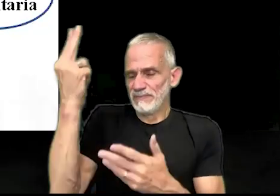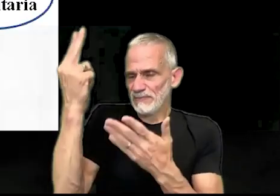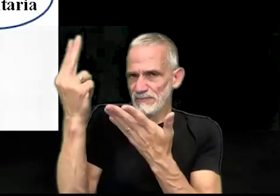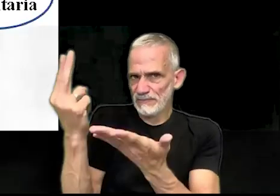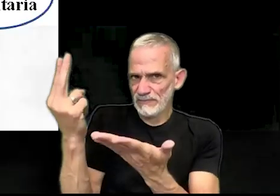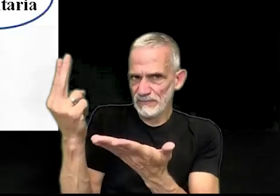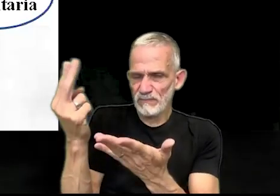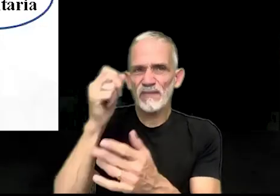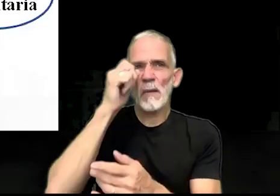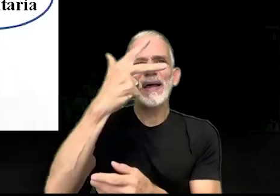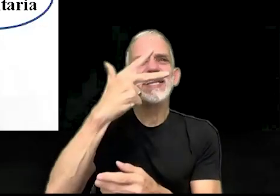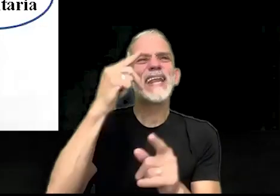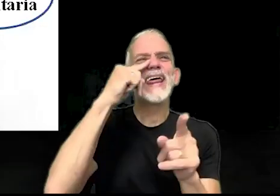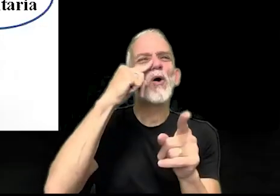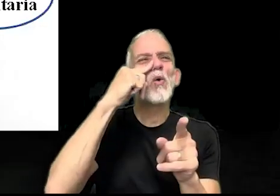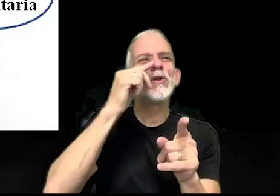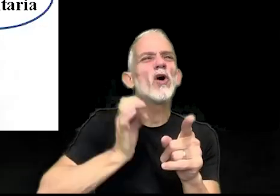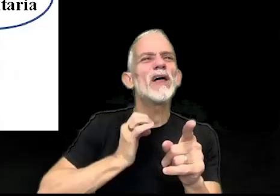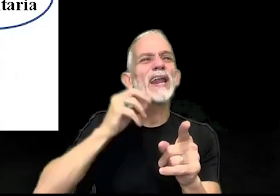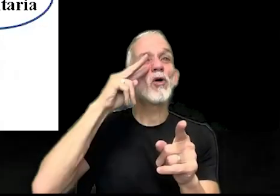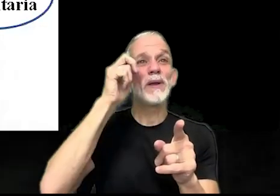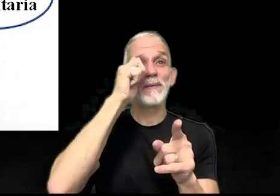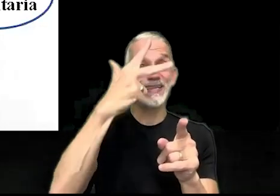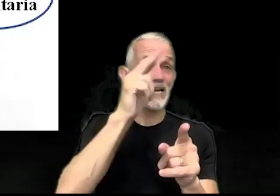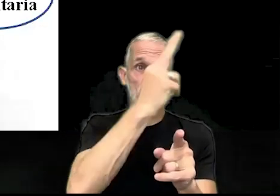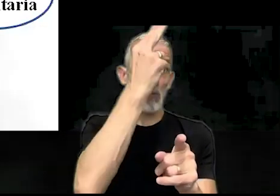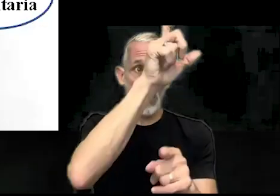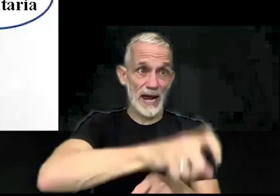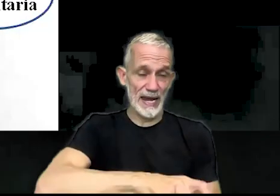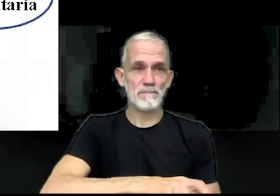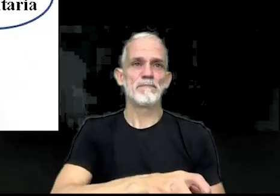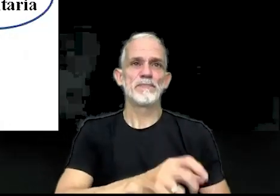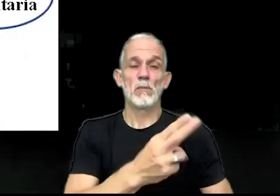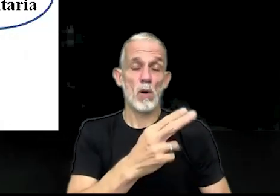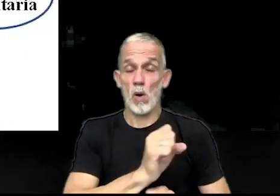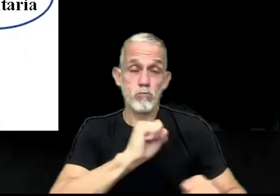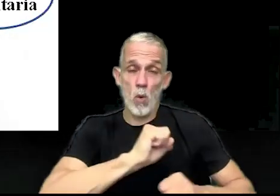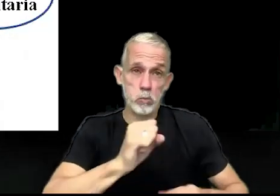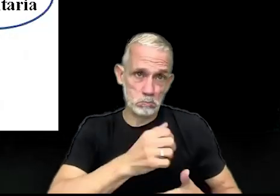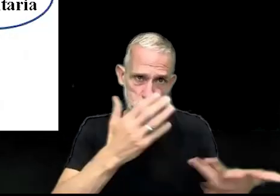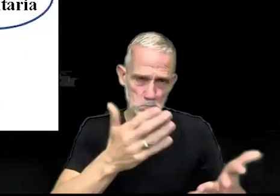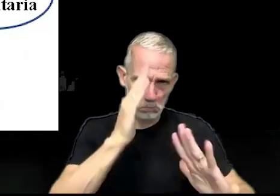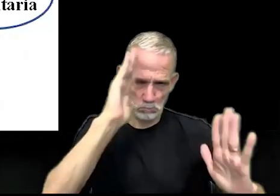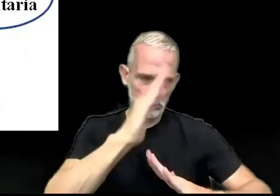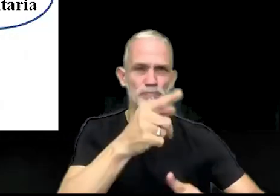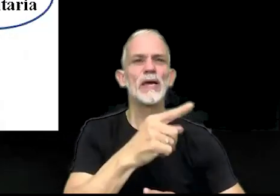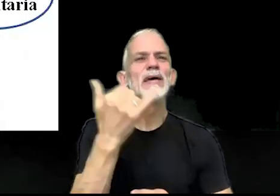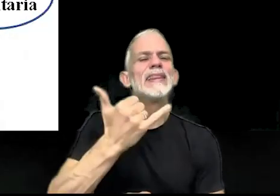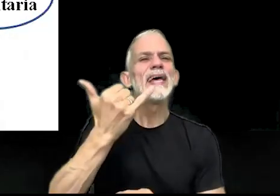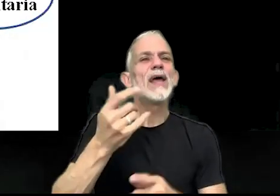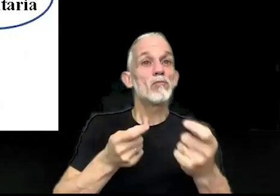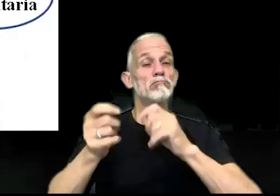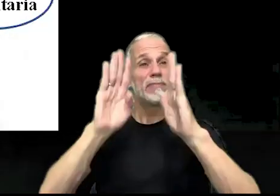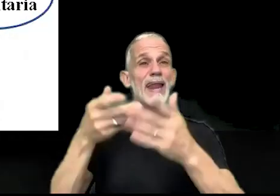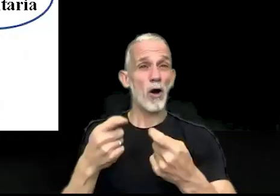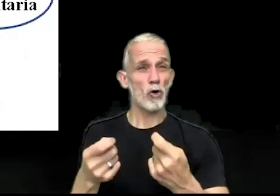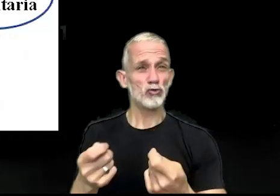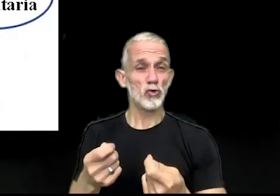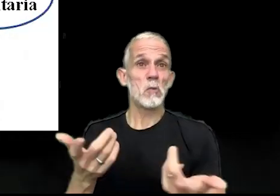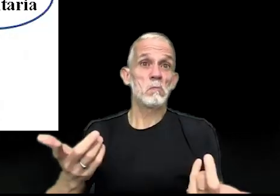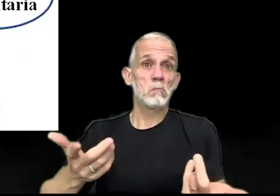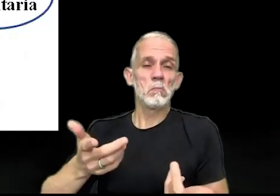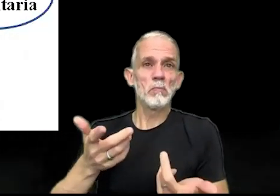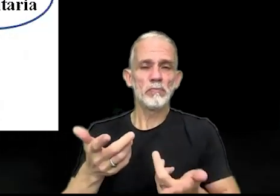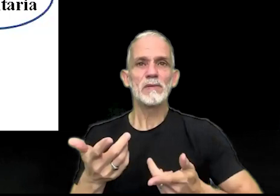fallece el 23 de junio del 2023, algo inesperado, tenía un establecimiento comercial que